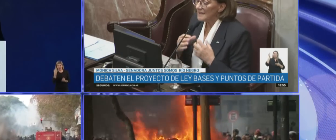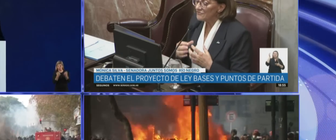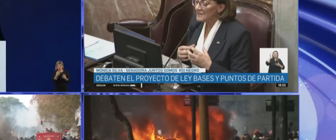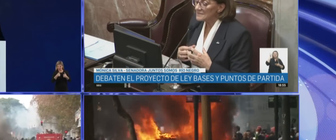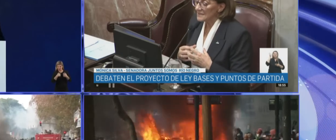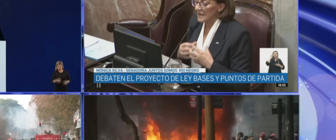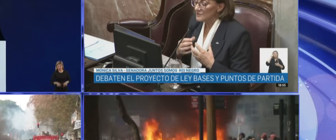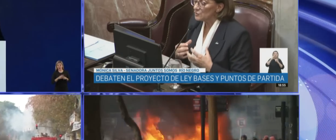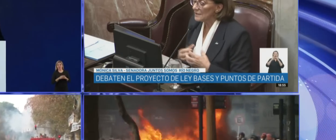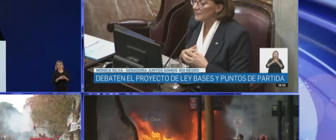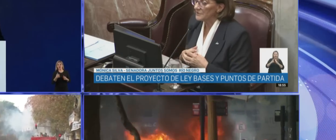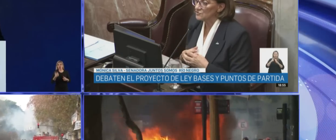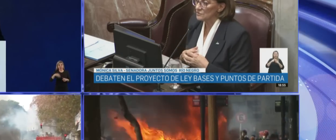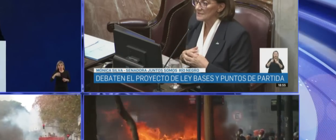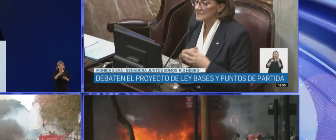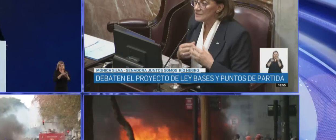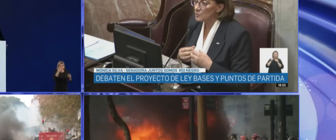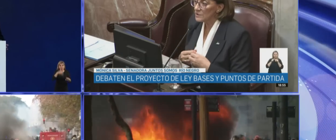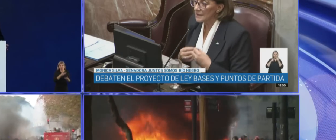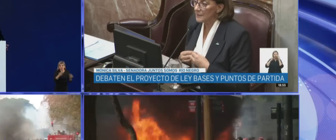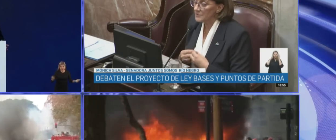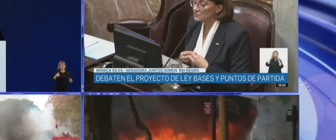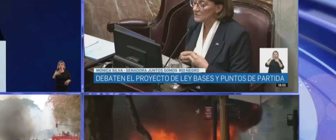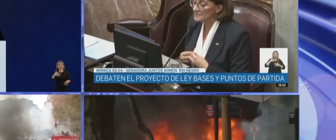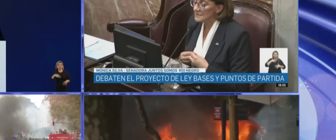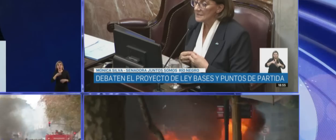esto me tengo que seguir ganando la vida como conferencista, así que